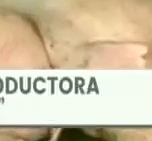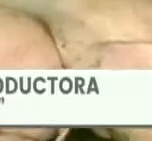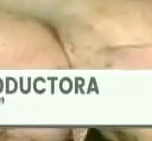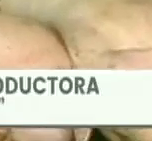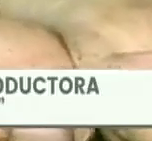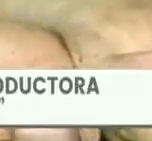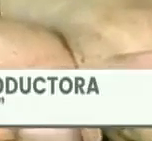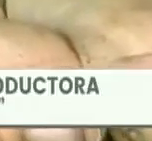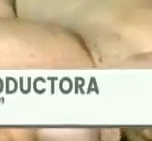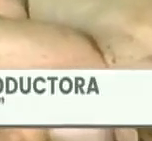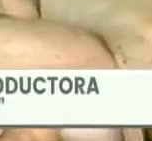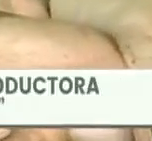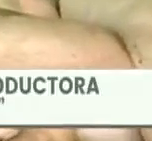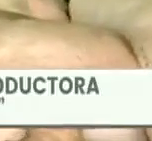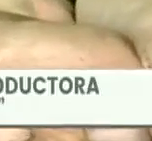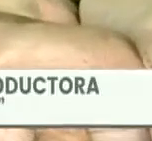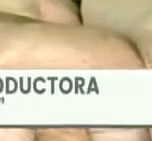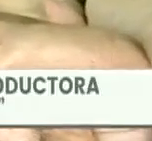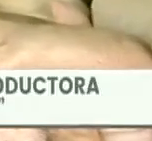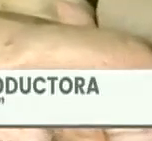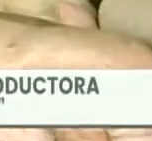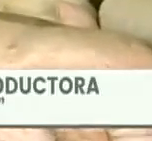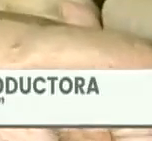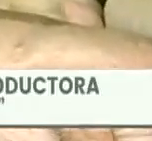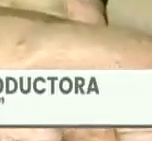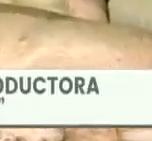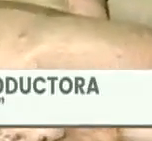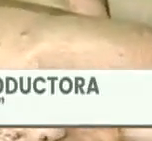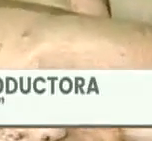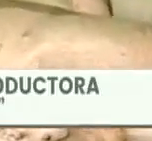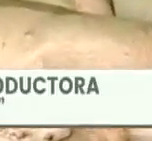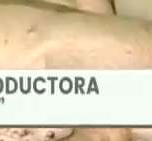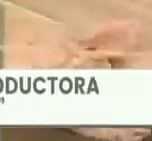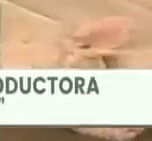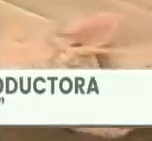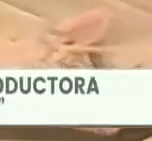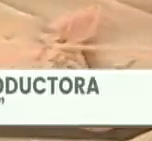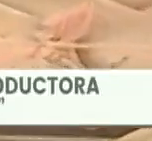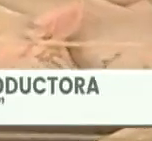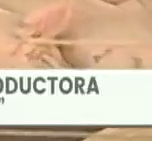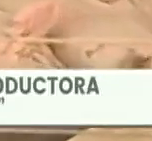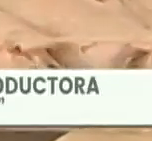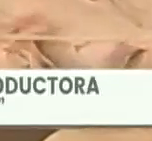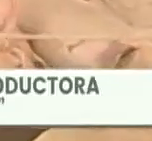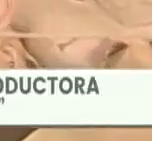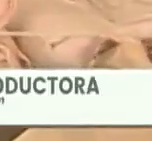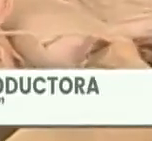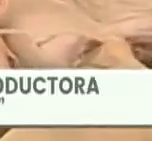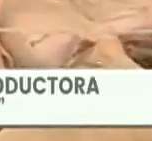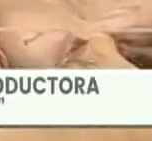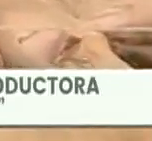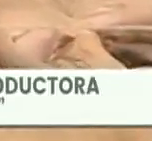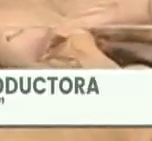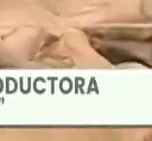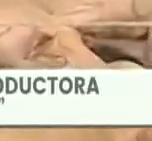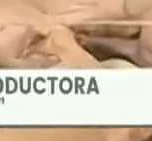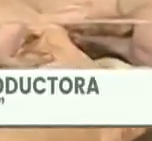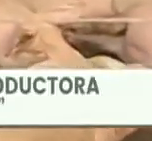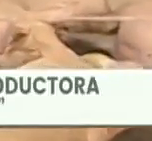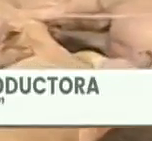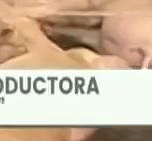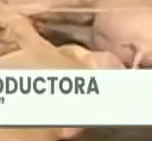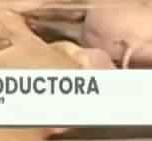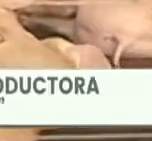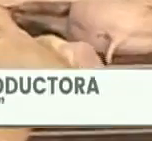condiciones climatológicas. Para hacer paliar esto, tenemos ambiente controlado. ¿Qué quiere decir esto? Tenemos un ambiente prácticamente, para